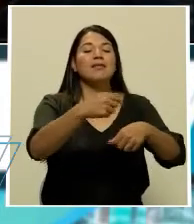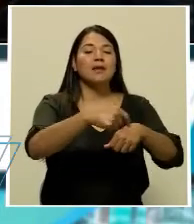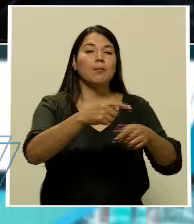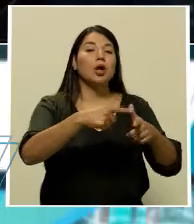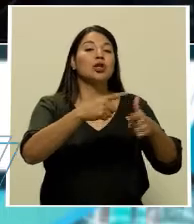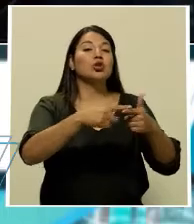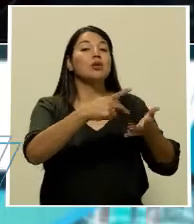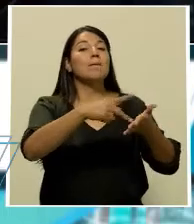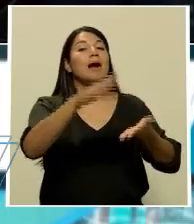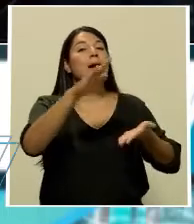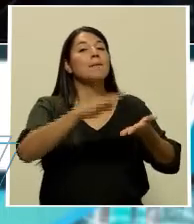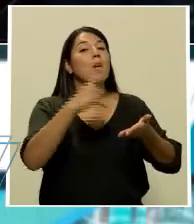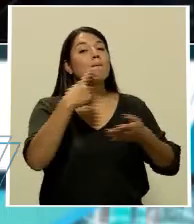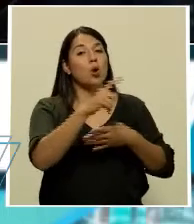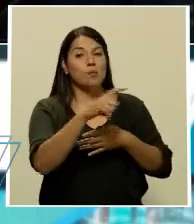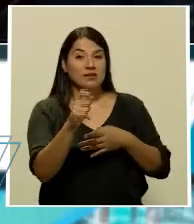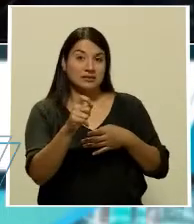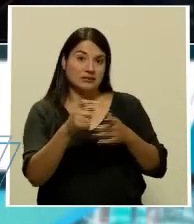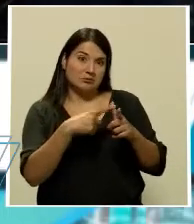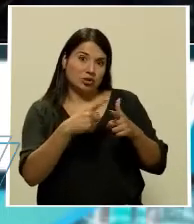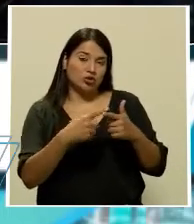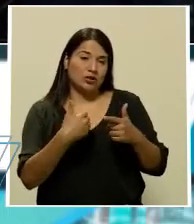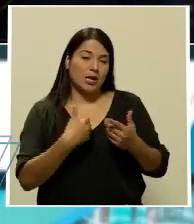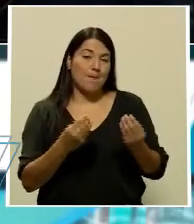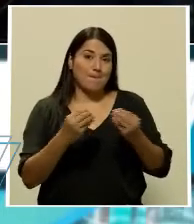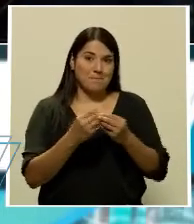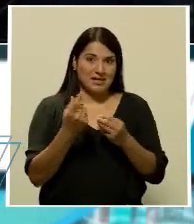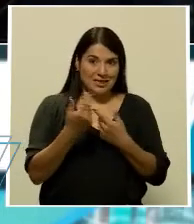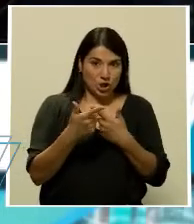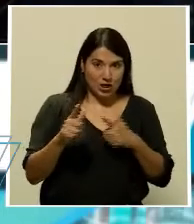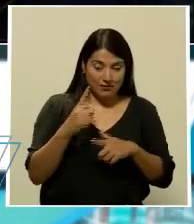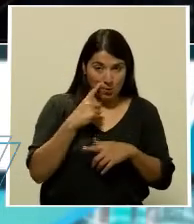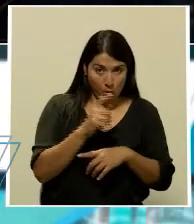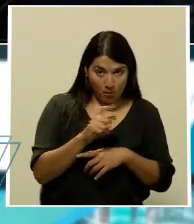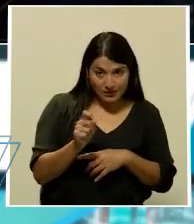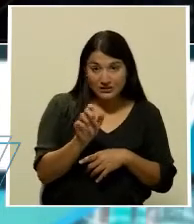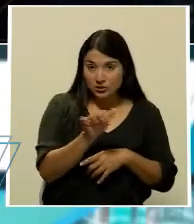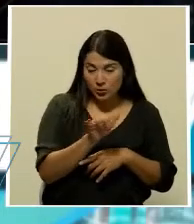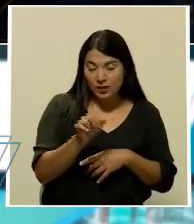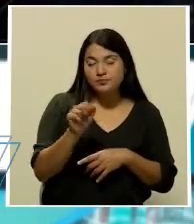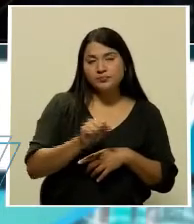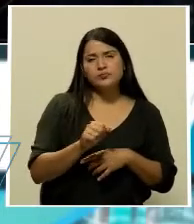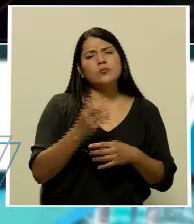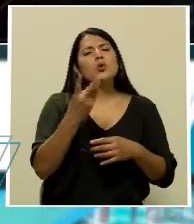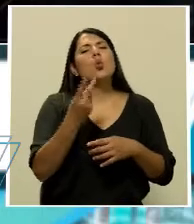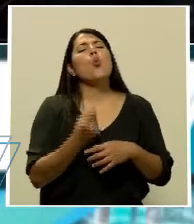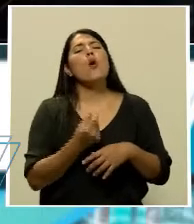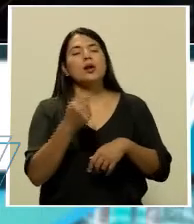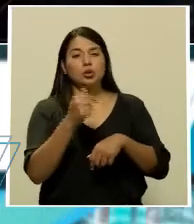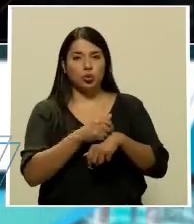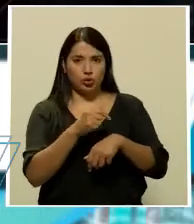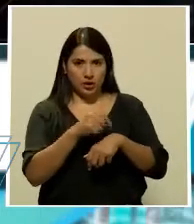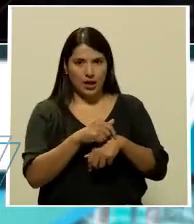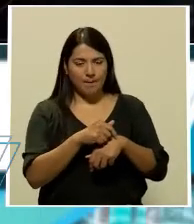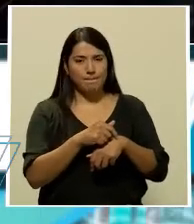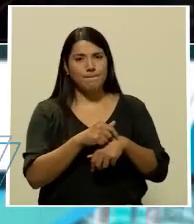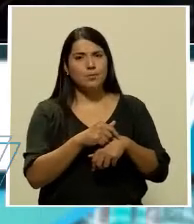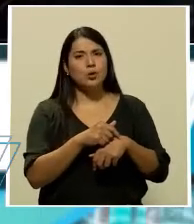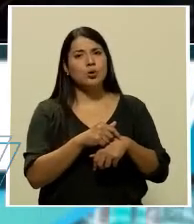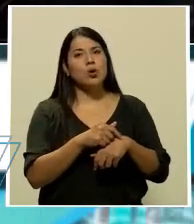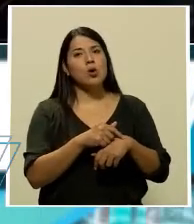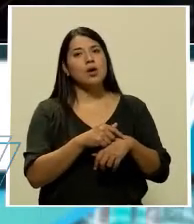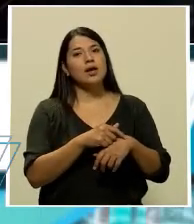de otro tipo. Ahora, ¿cuál es el plazo estimado de rendimiento o la vida útil de la